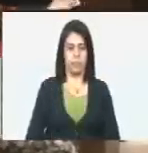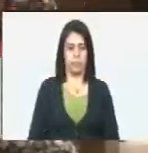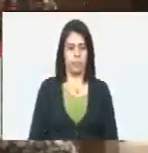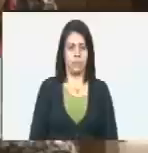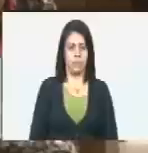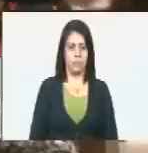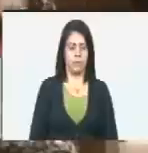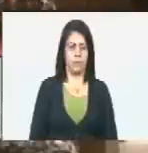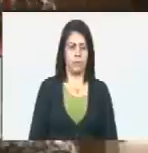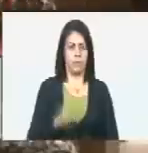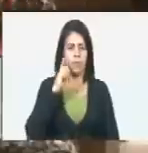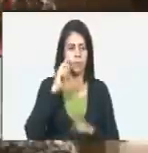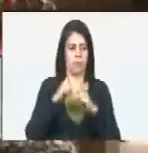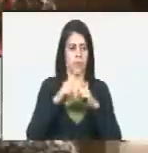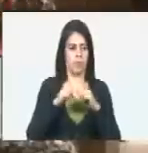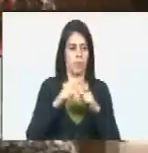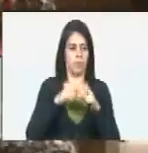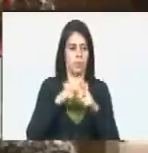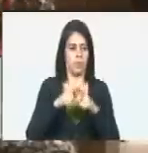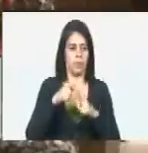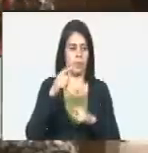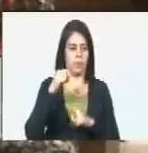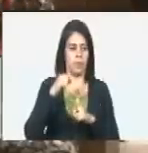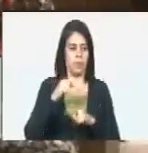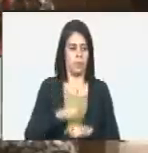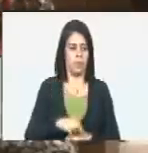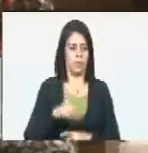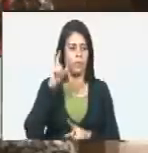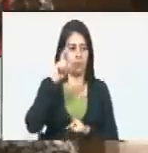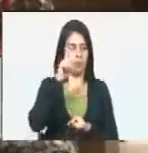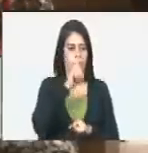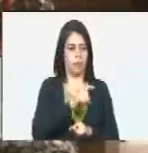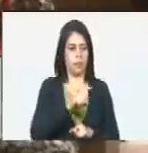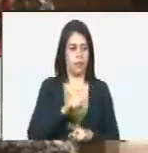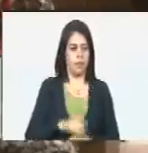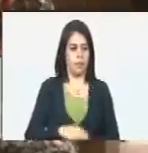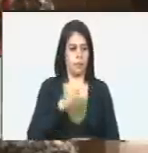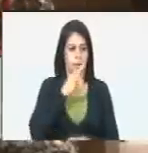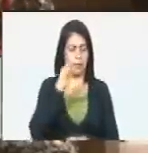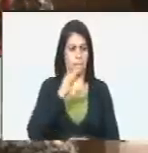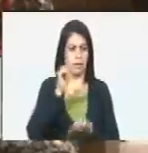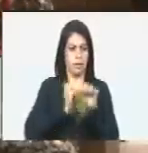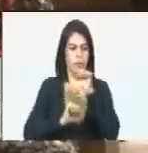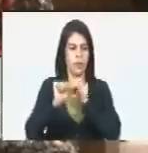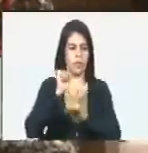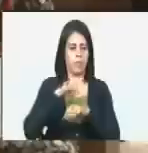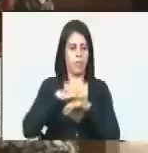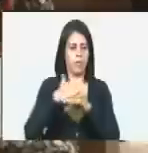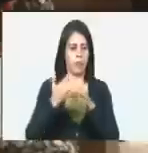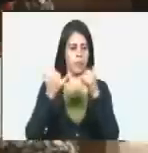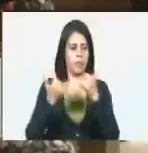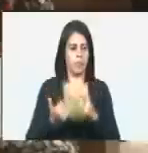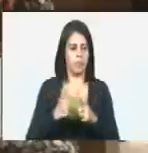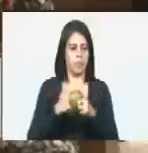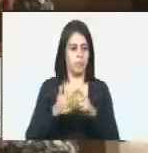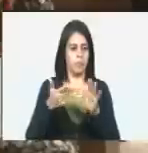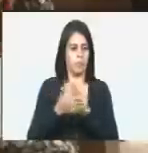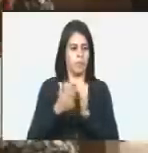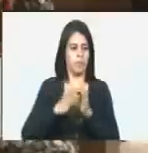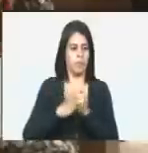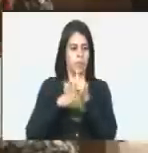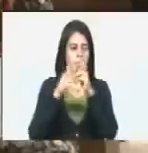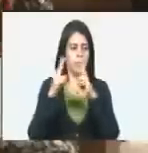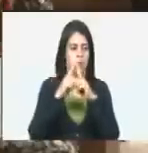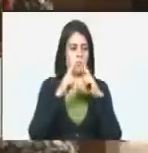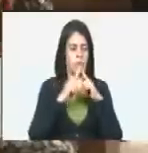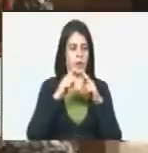geoeconómicos, geopolíticos, de doctrina, de seguridad y defensa, es de obligación conocer